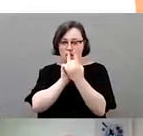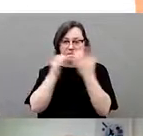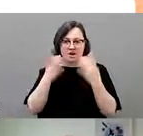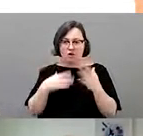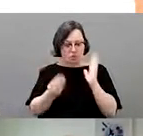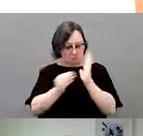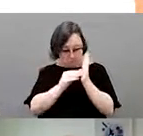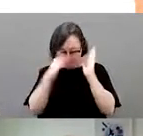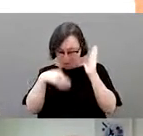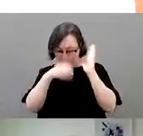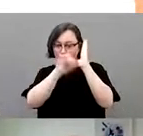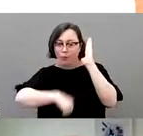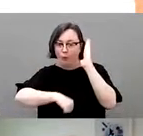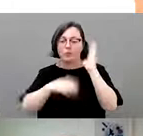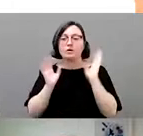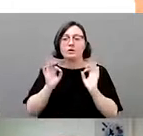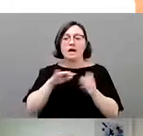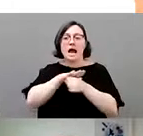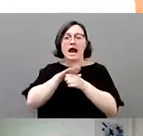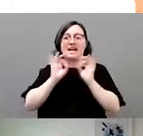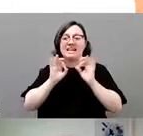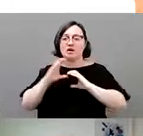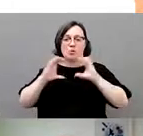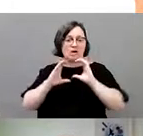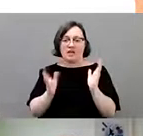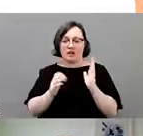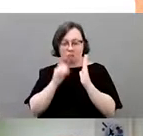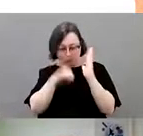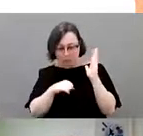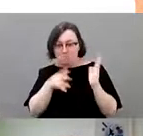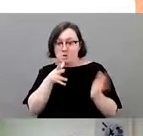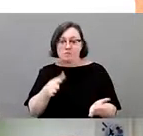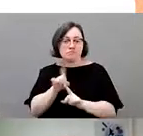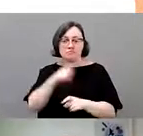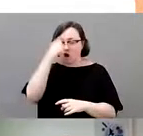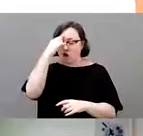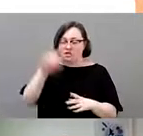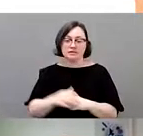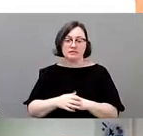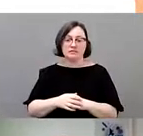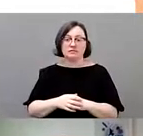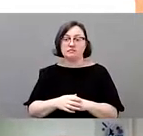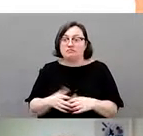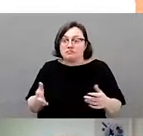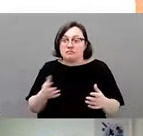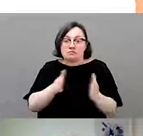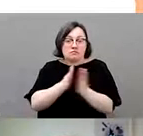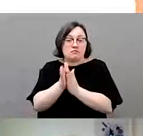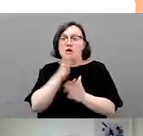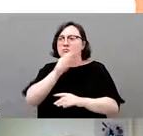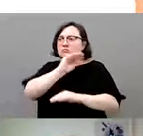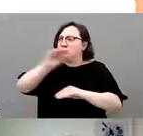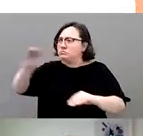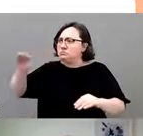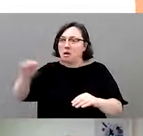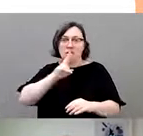precoz en el área de la comunicación. No sé por qué. No sé el motivo, porque yo he intentado pedir la respuesta y